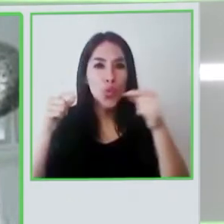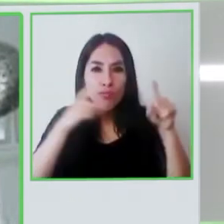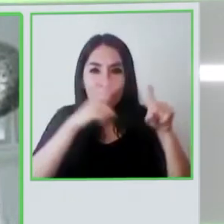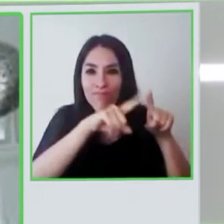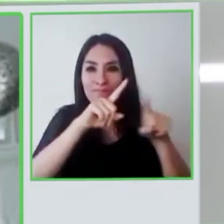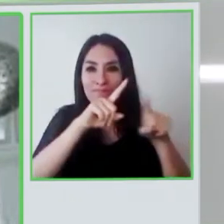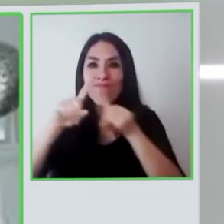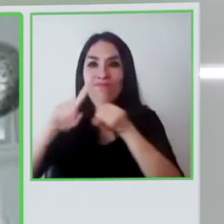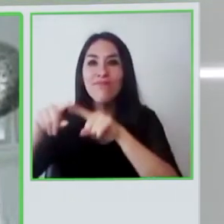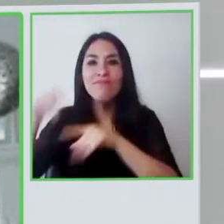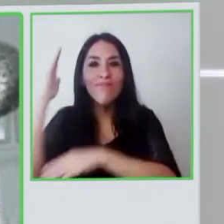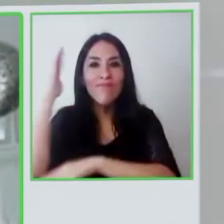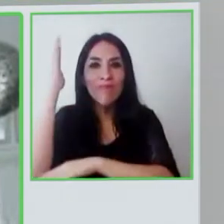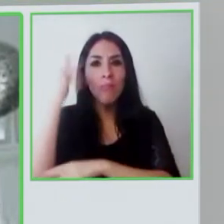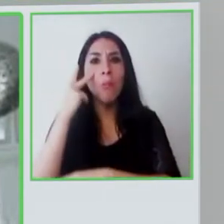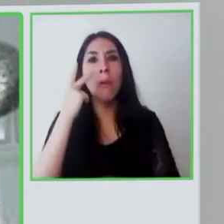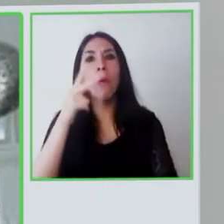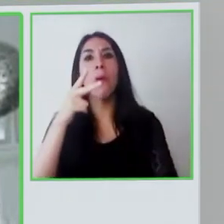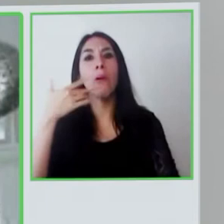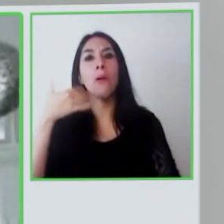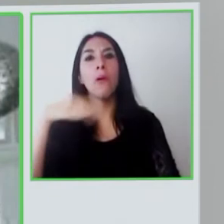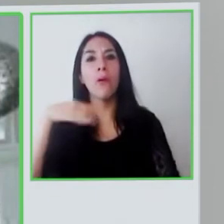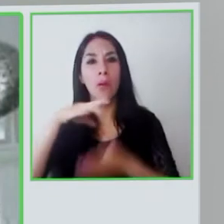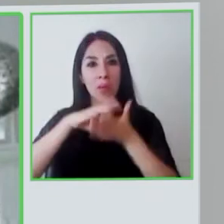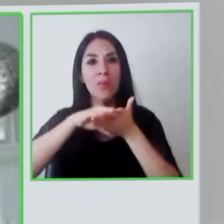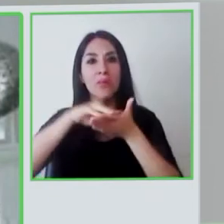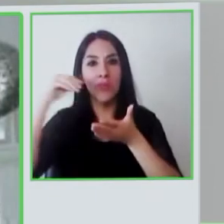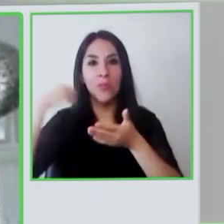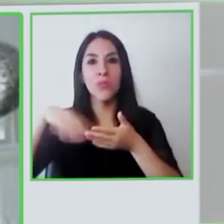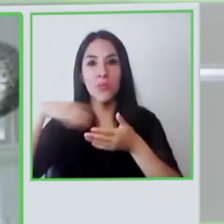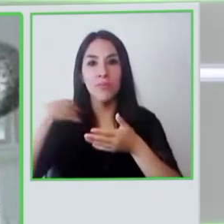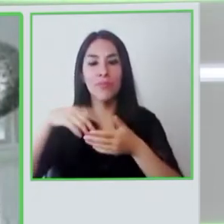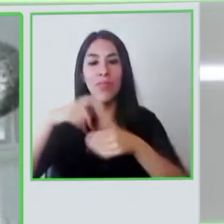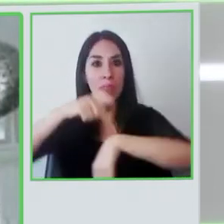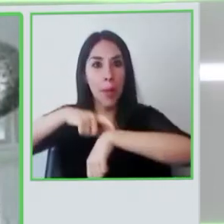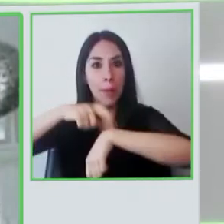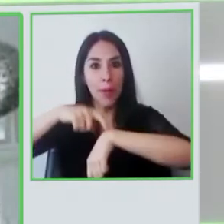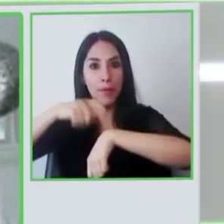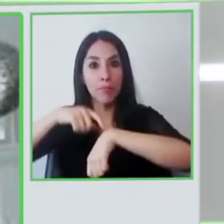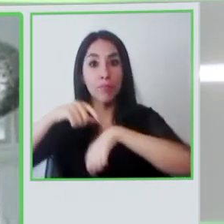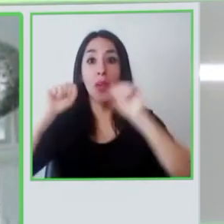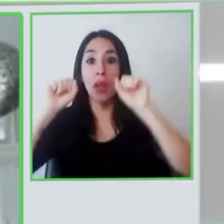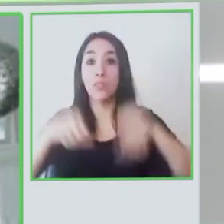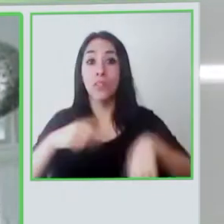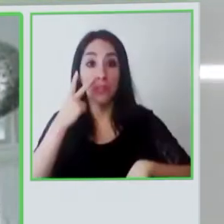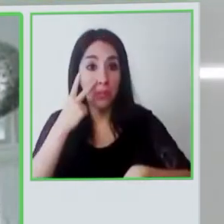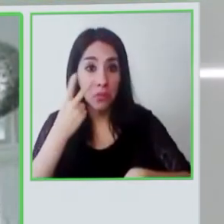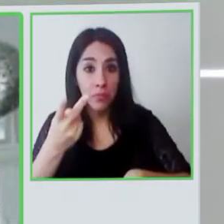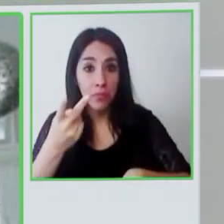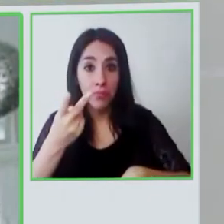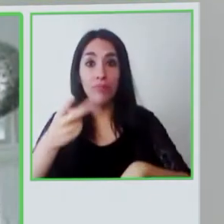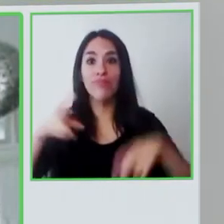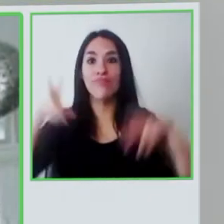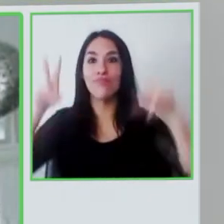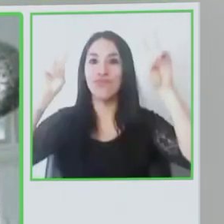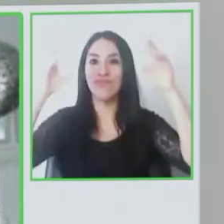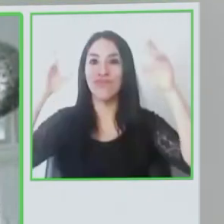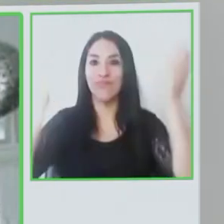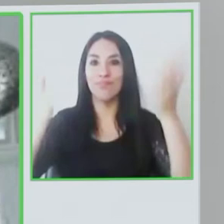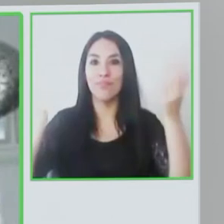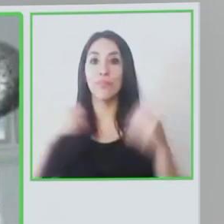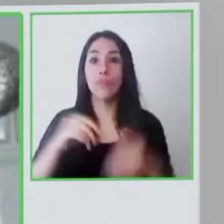tengan este tiempo que se hayan comprometido a aprender de este tema para que todos en nuestra comunidad